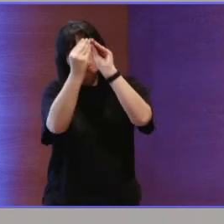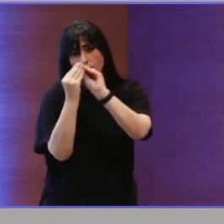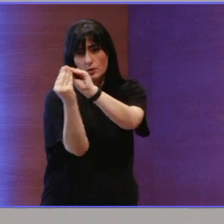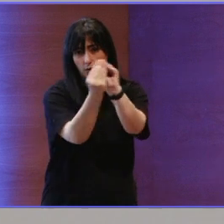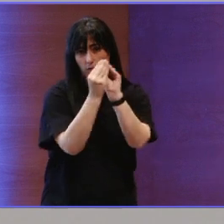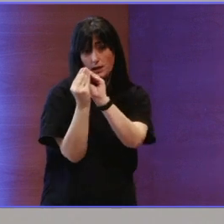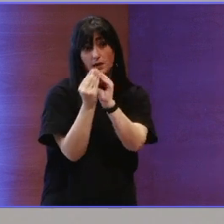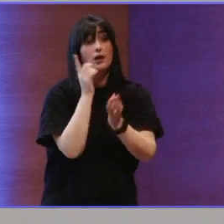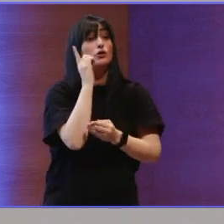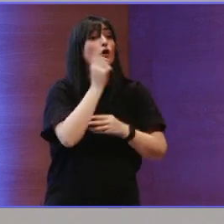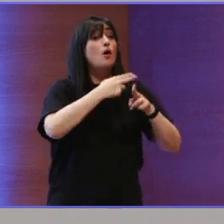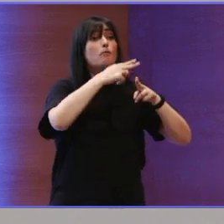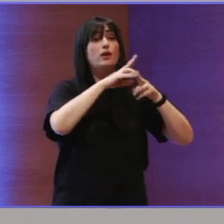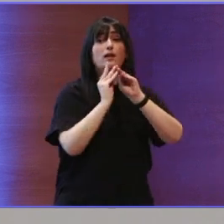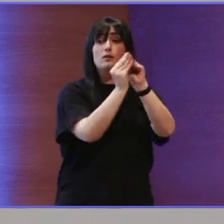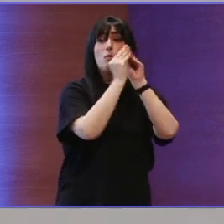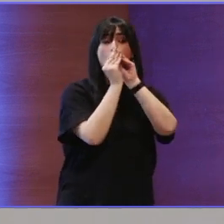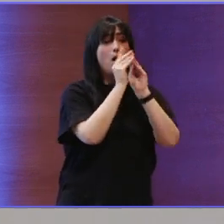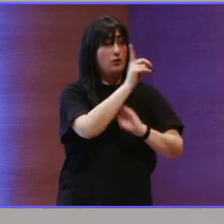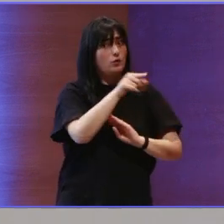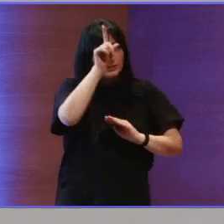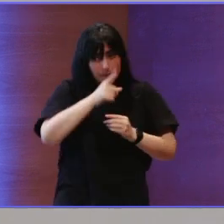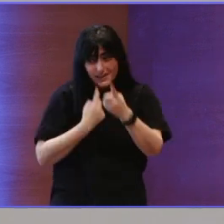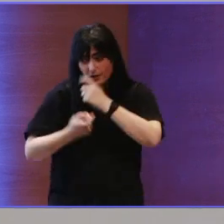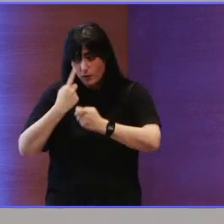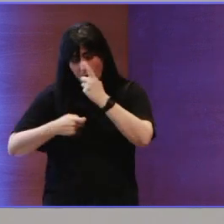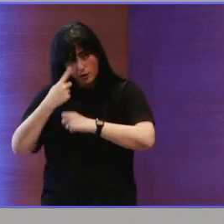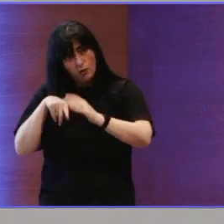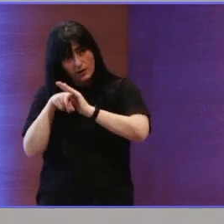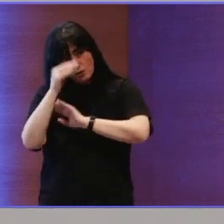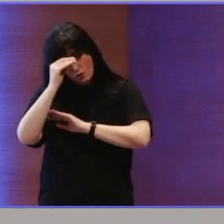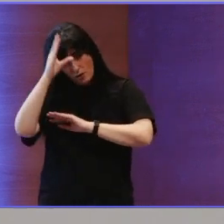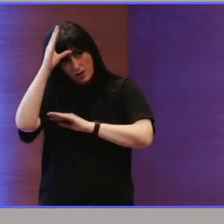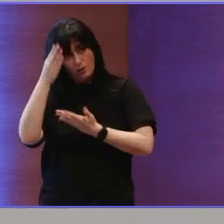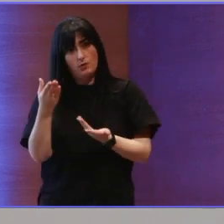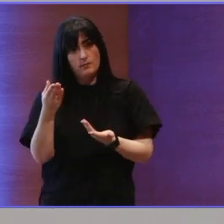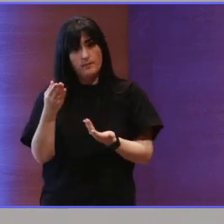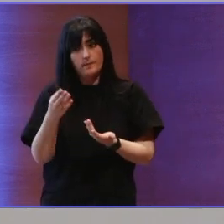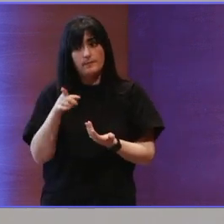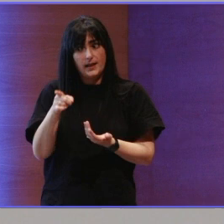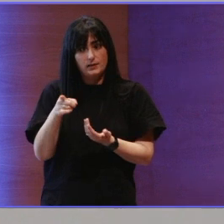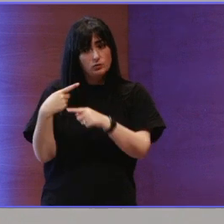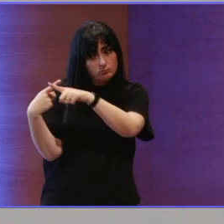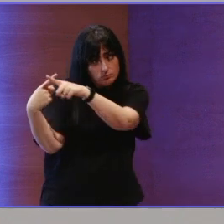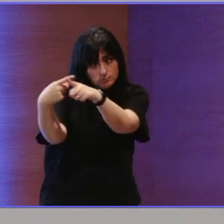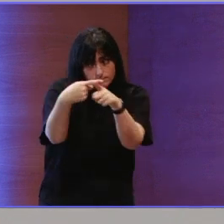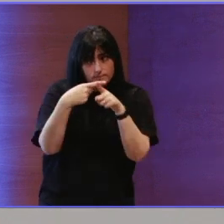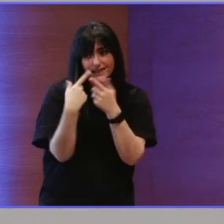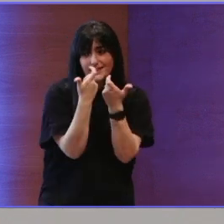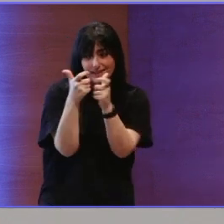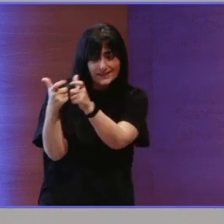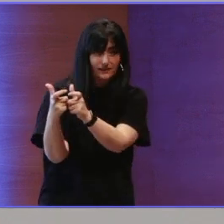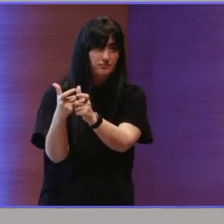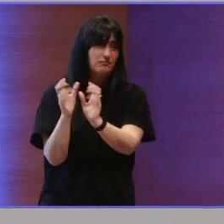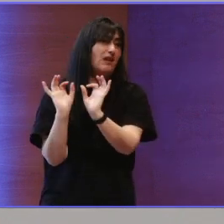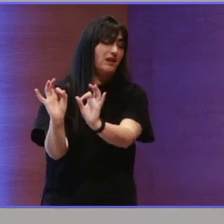compartimentalizadas sino que la información que disponemos en de gestión del conocimiento Eh pues está compartimentalizado no Y a